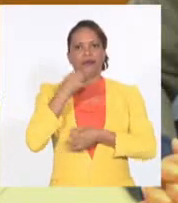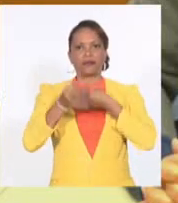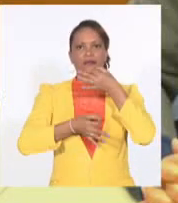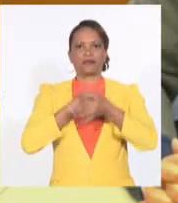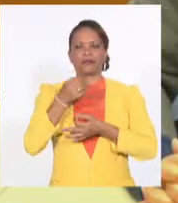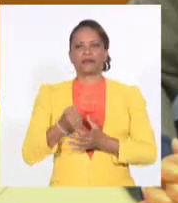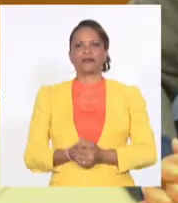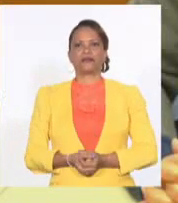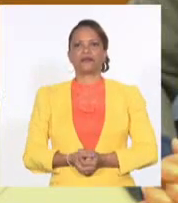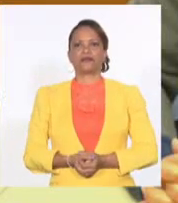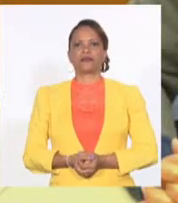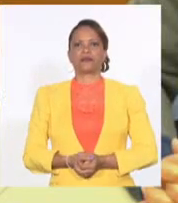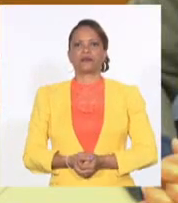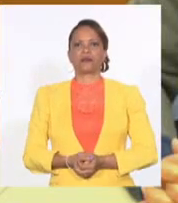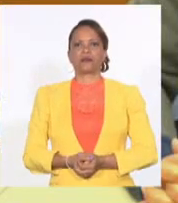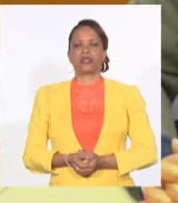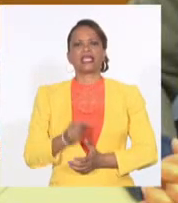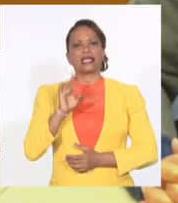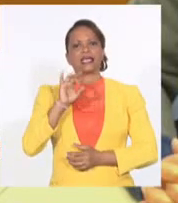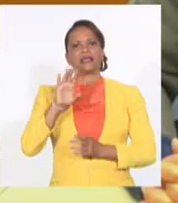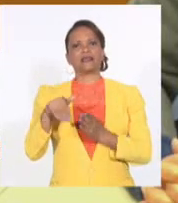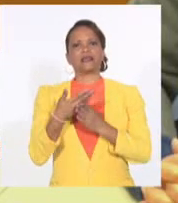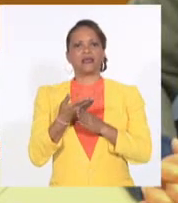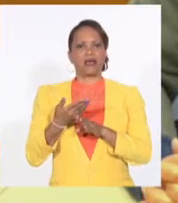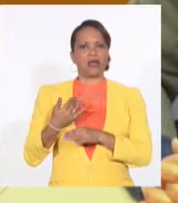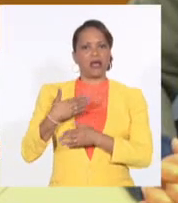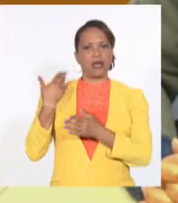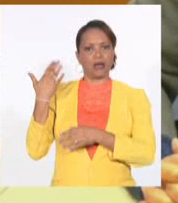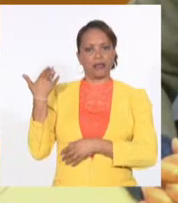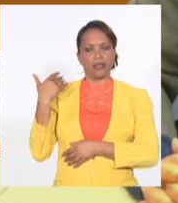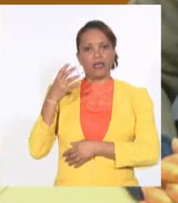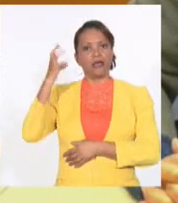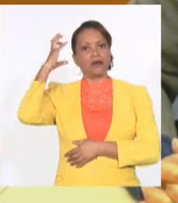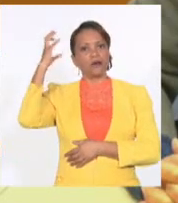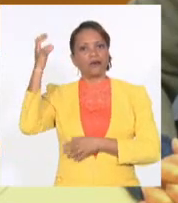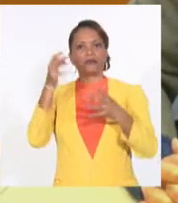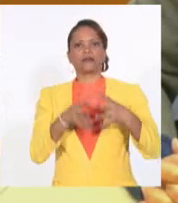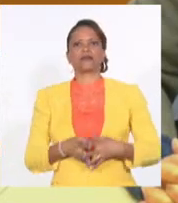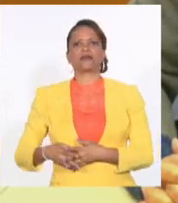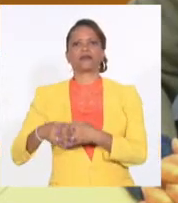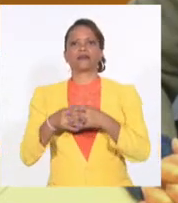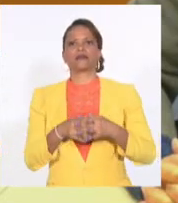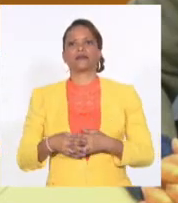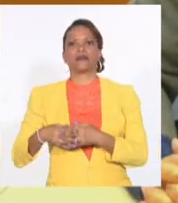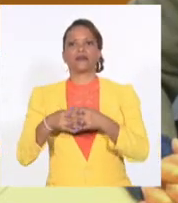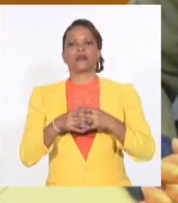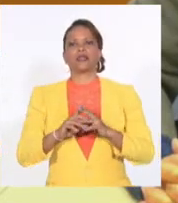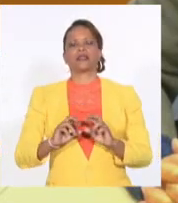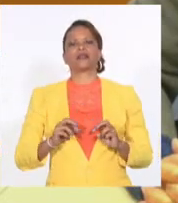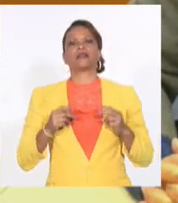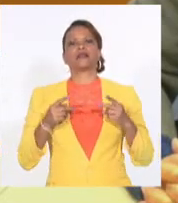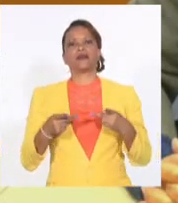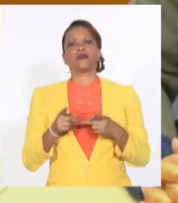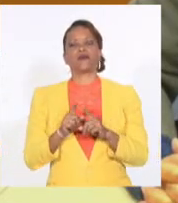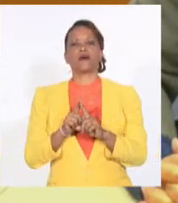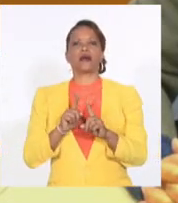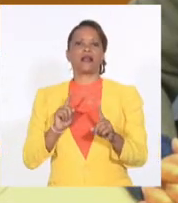Si hace apenas 15 días el gobierno de Estados Unidos quedó nuevamente aislado